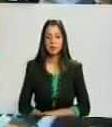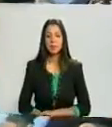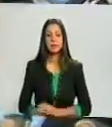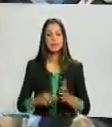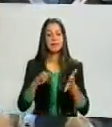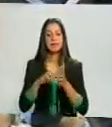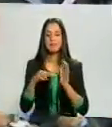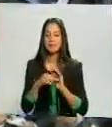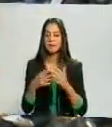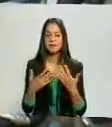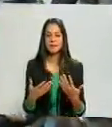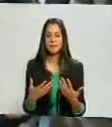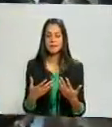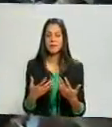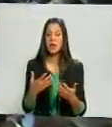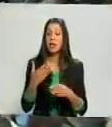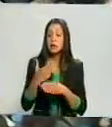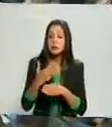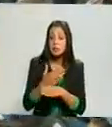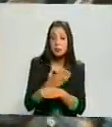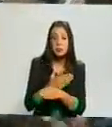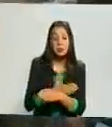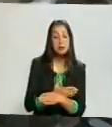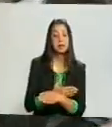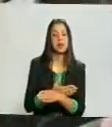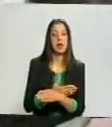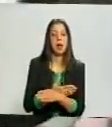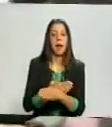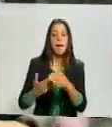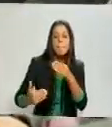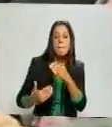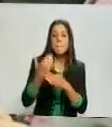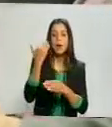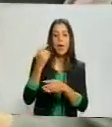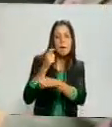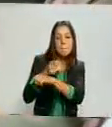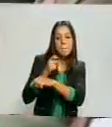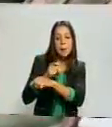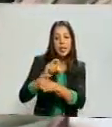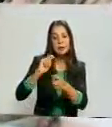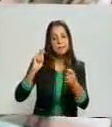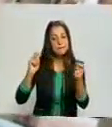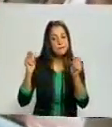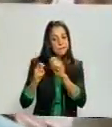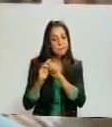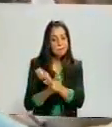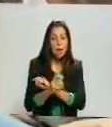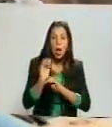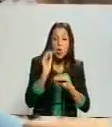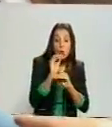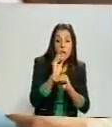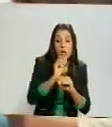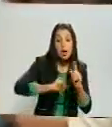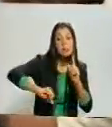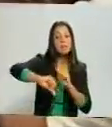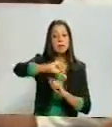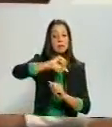Esto para avanzar en la construcción de un nuevo modelo de la minería desde el enfoque ecológico y